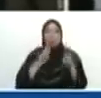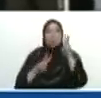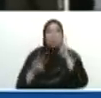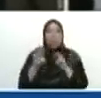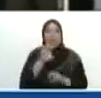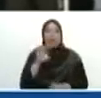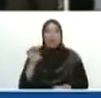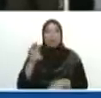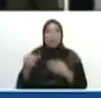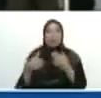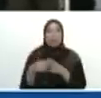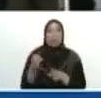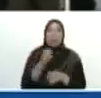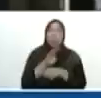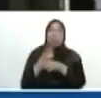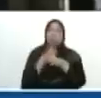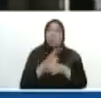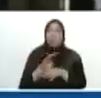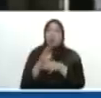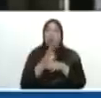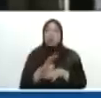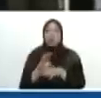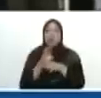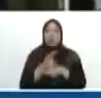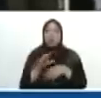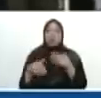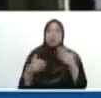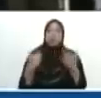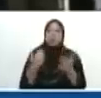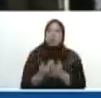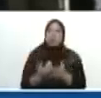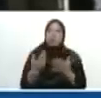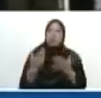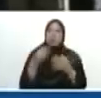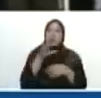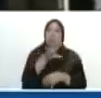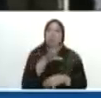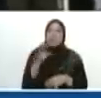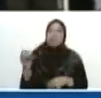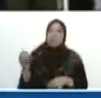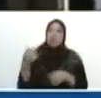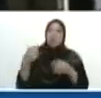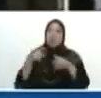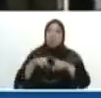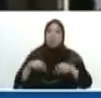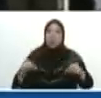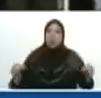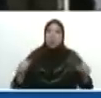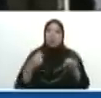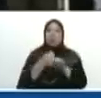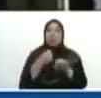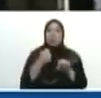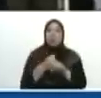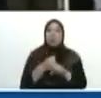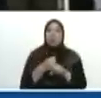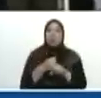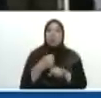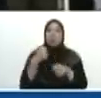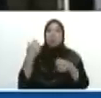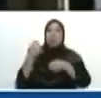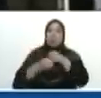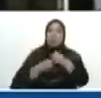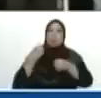para tener la protección de los árboles va a tener cinco lagunas con